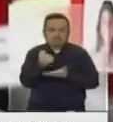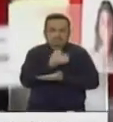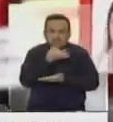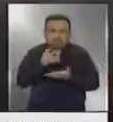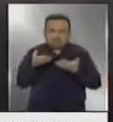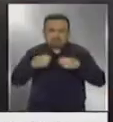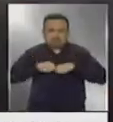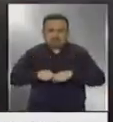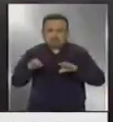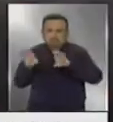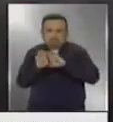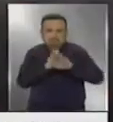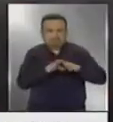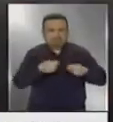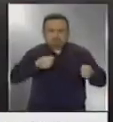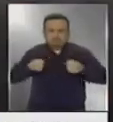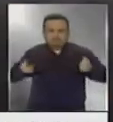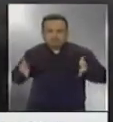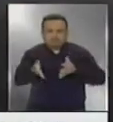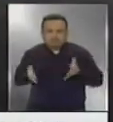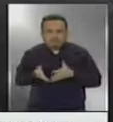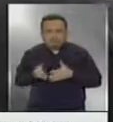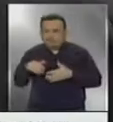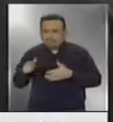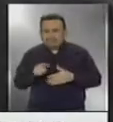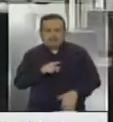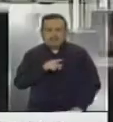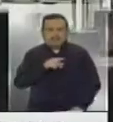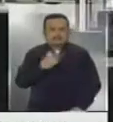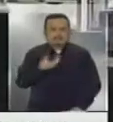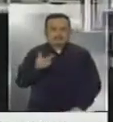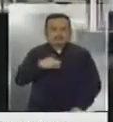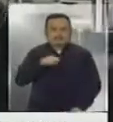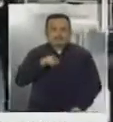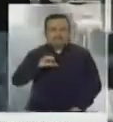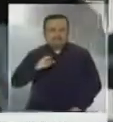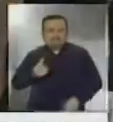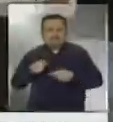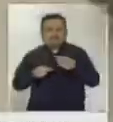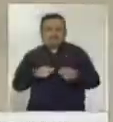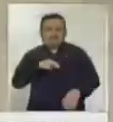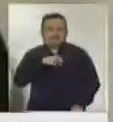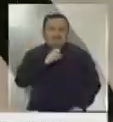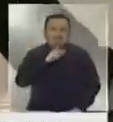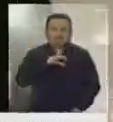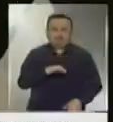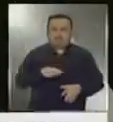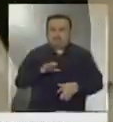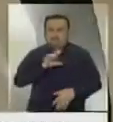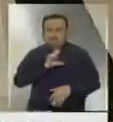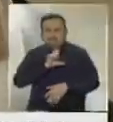a los supermercados, al comercio pequeño, al barrio de Patronato, por ejemplo, al barrio de May, a la calle Estado, donde se venden